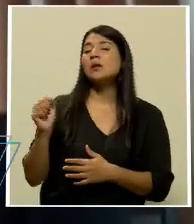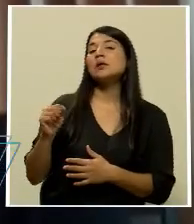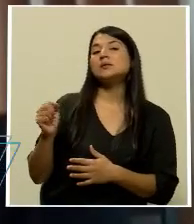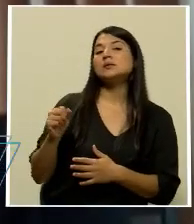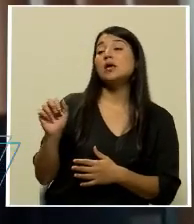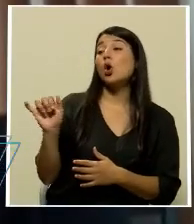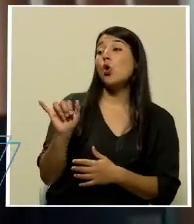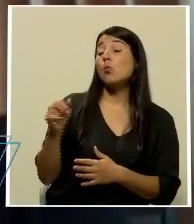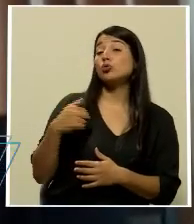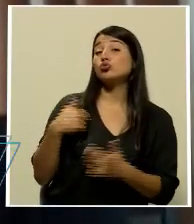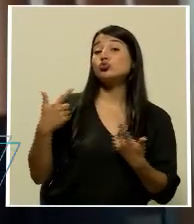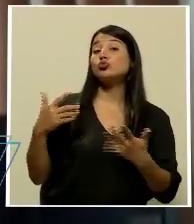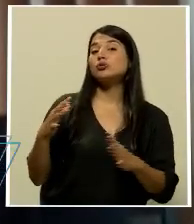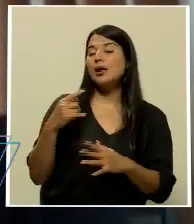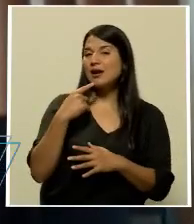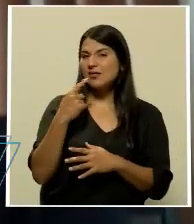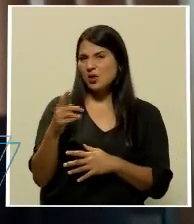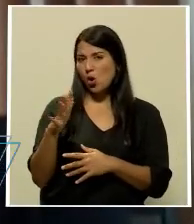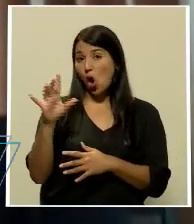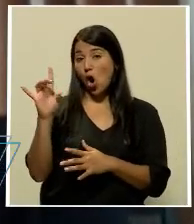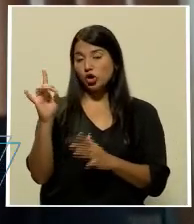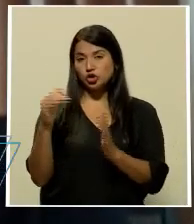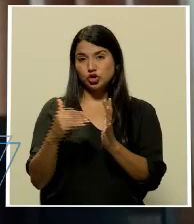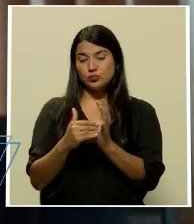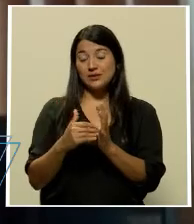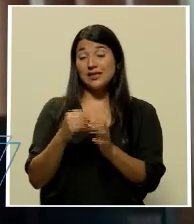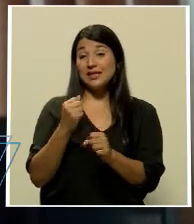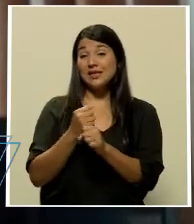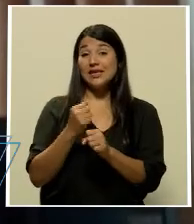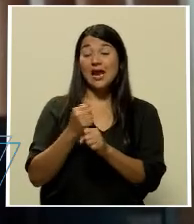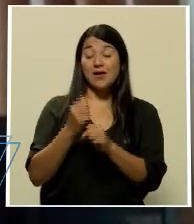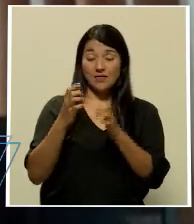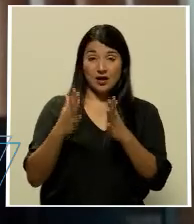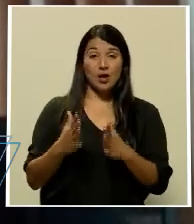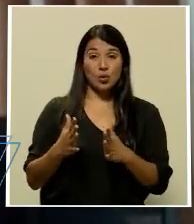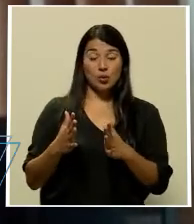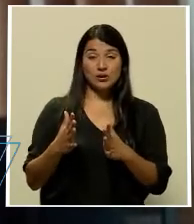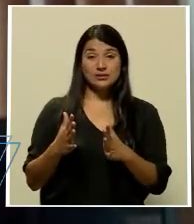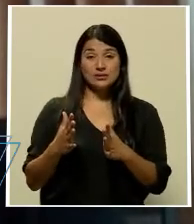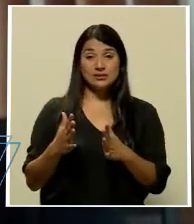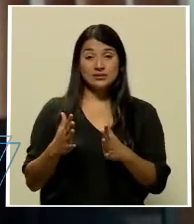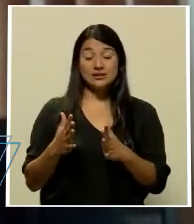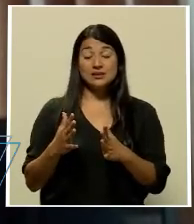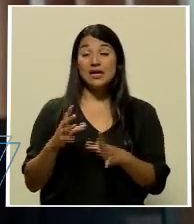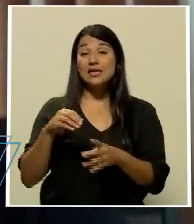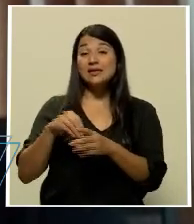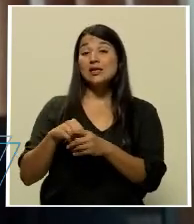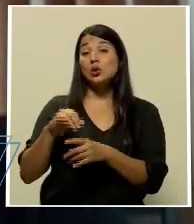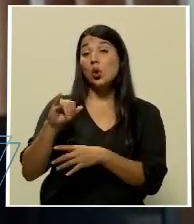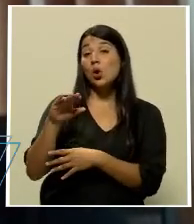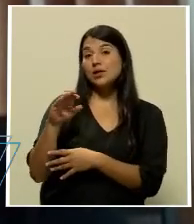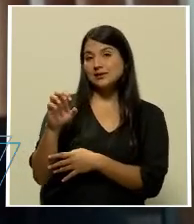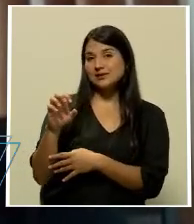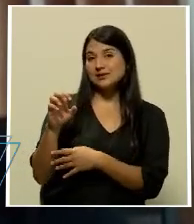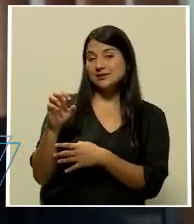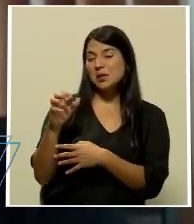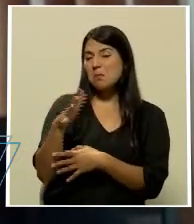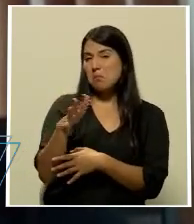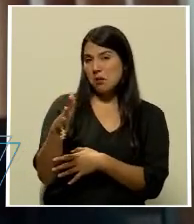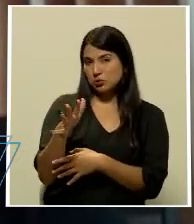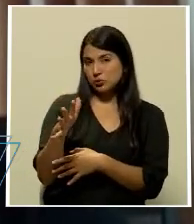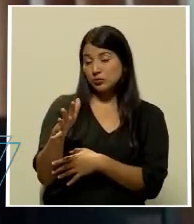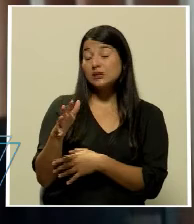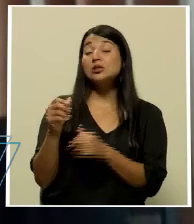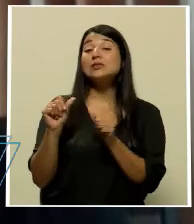Sí, como le mencioné, cerca de 8,000 funcionarios y colaboradores del instituto en promedio